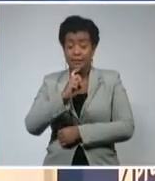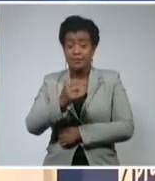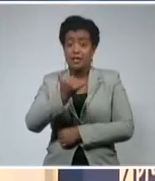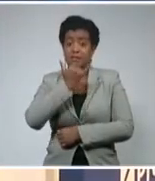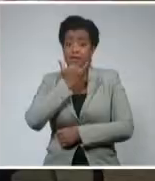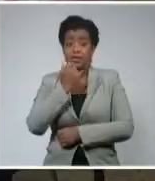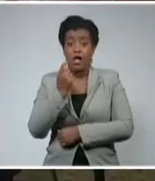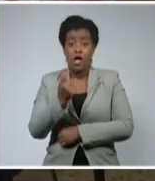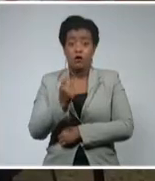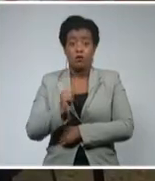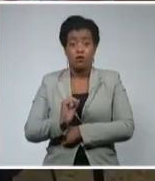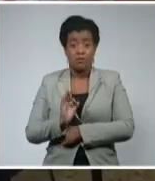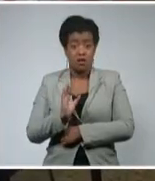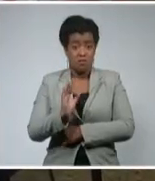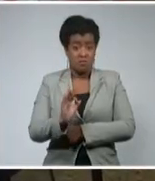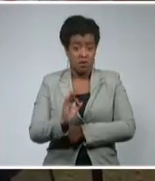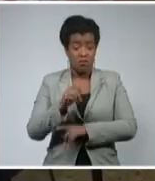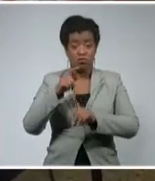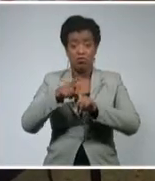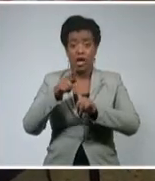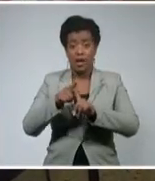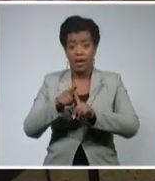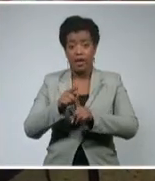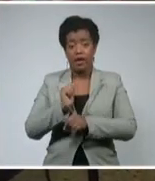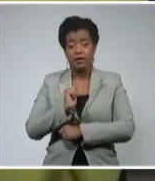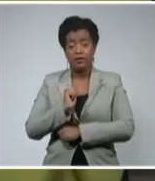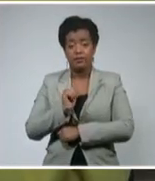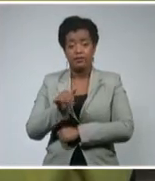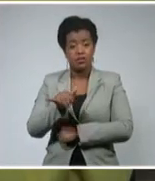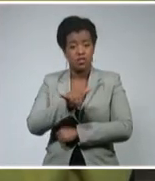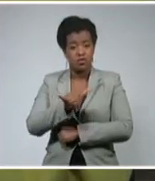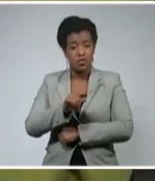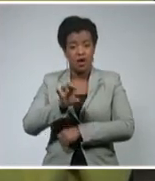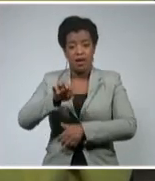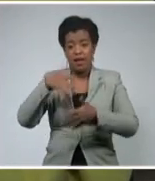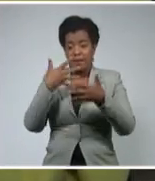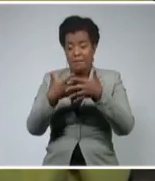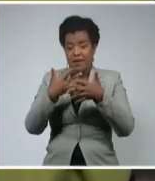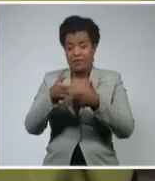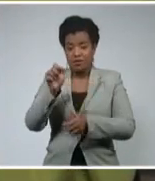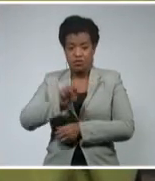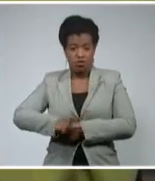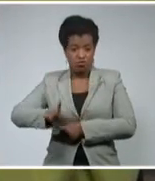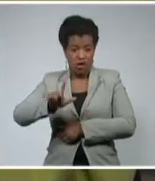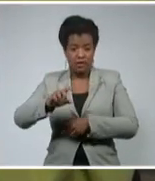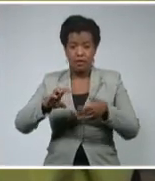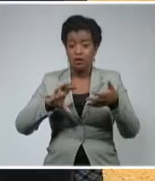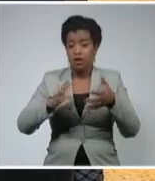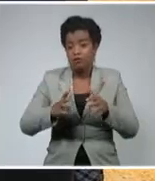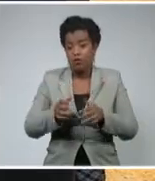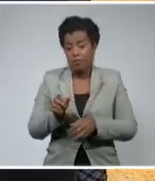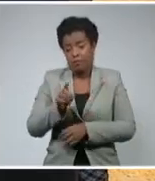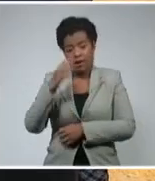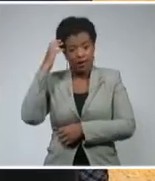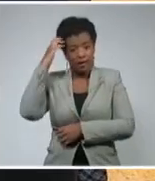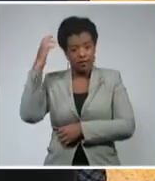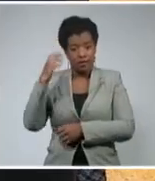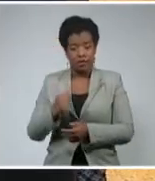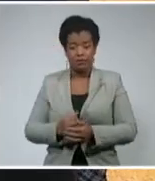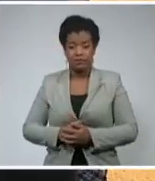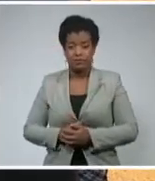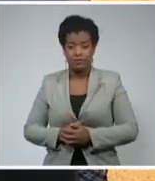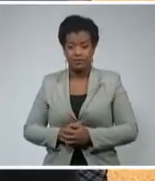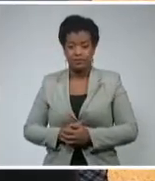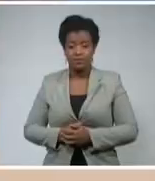marcado por la tarea ordenamiento, el perfeccionamiento de la empresa estatal socialista y de las formas no estatales de gestión.